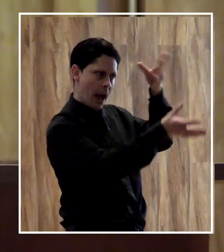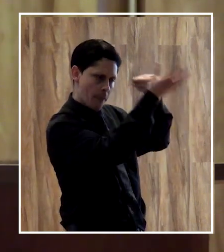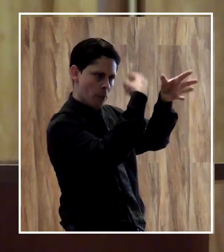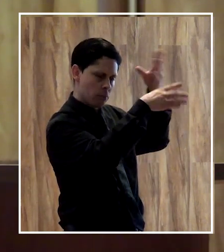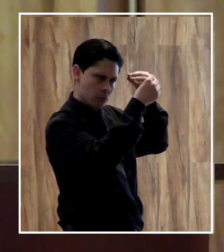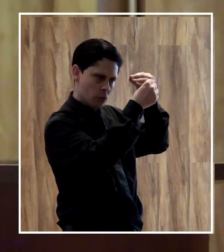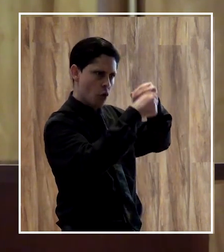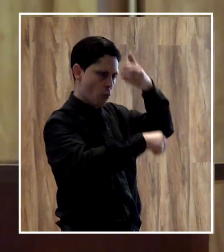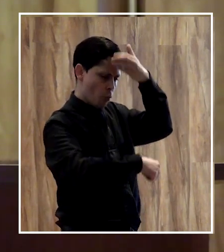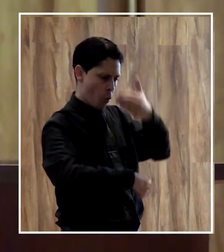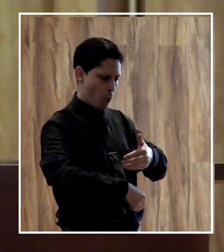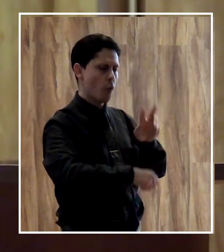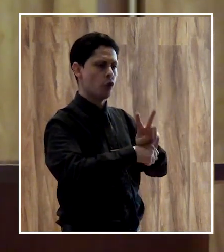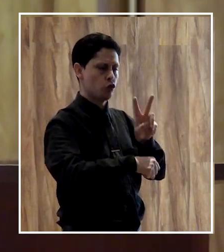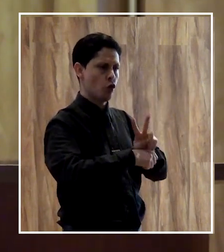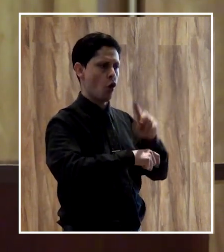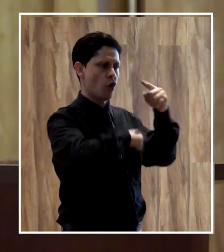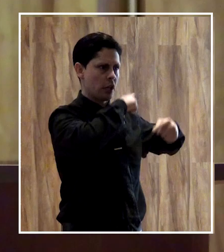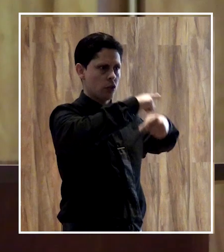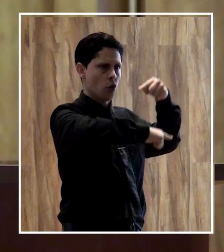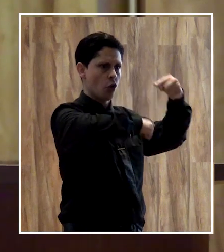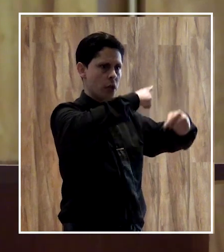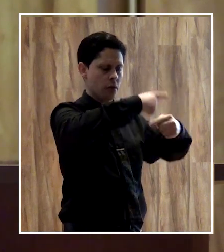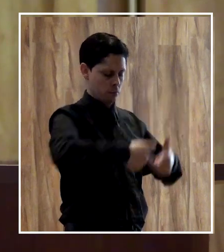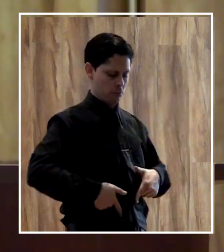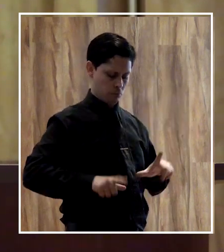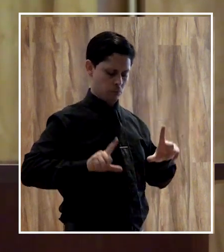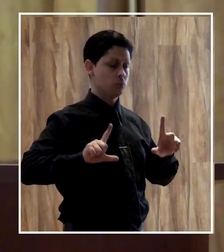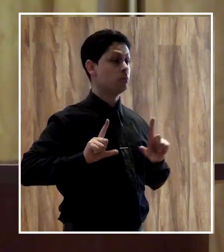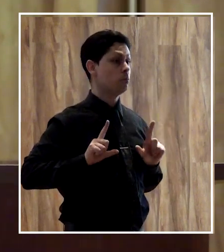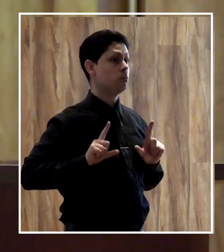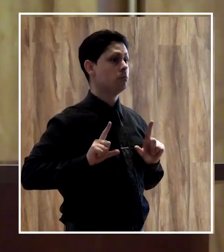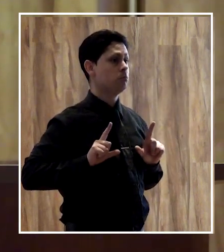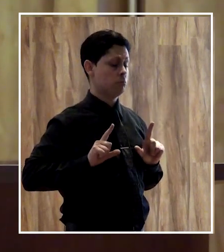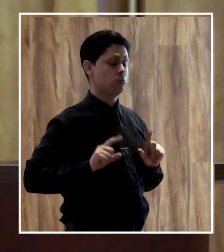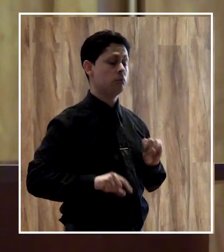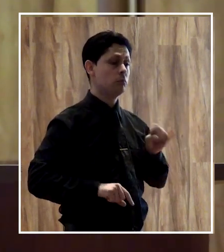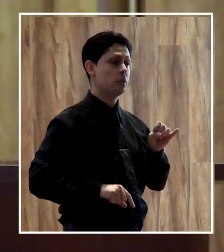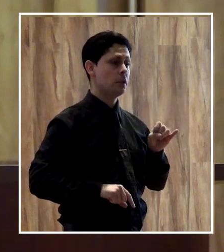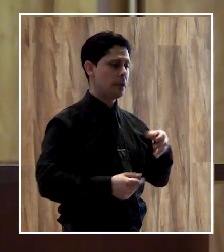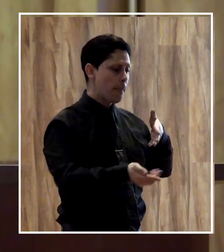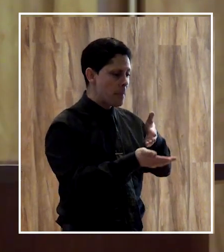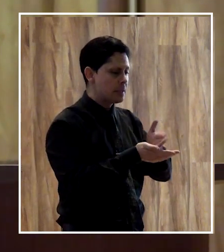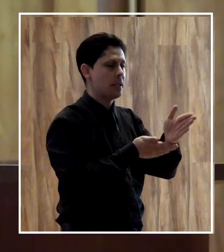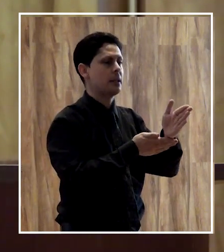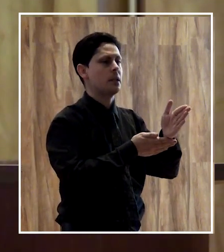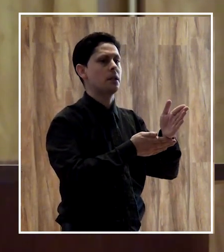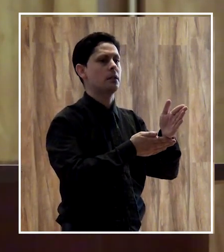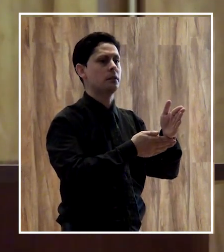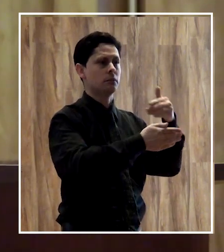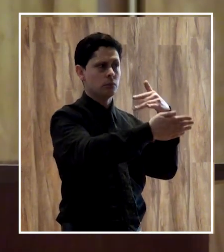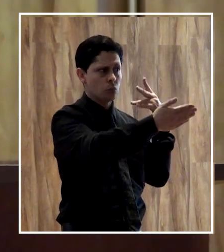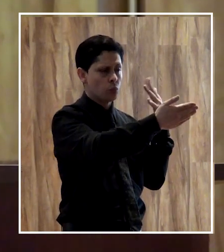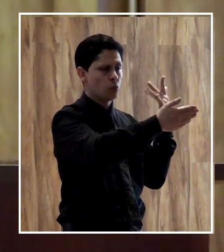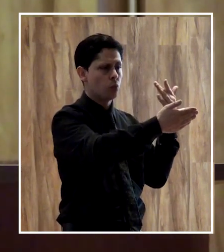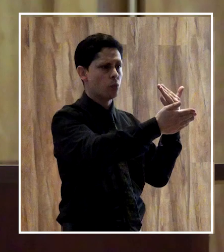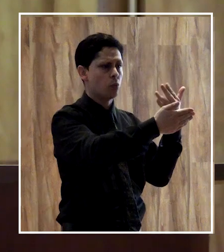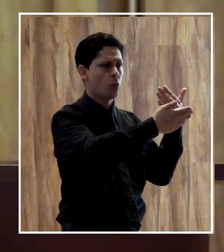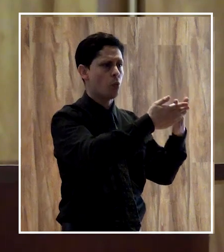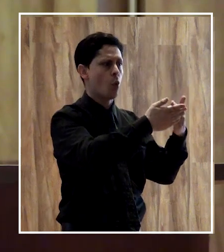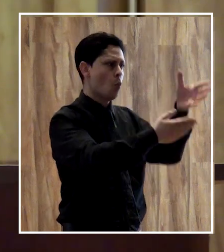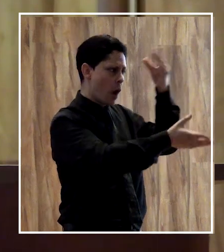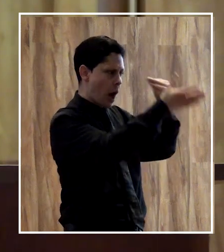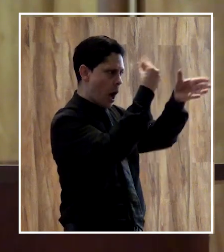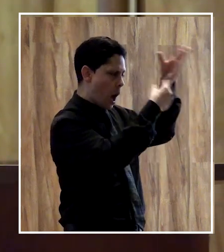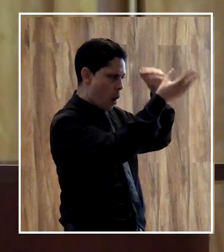de profesor de historia que me había dado esta casa, empecé en aquellos años